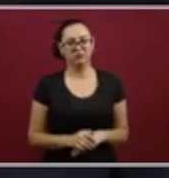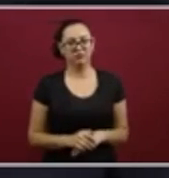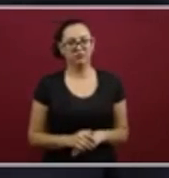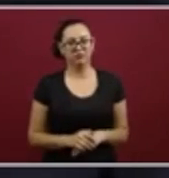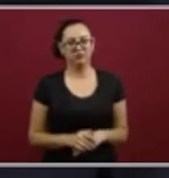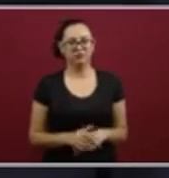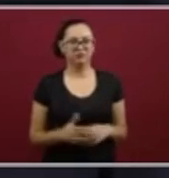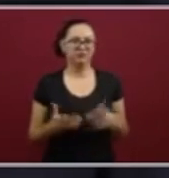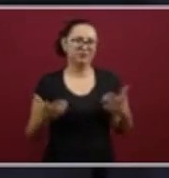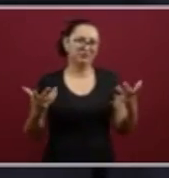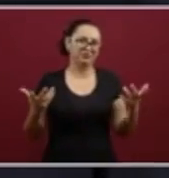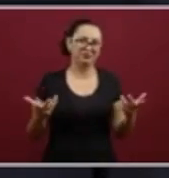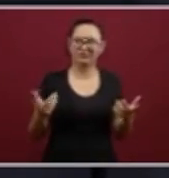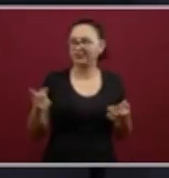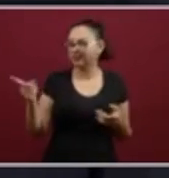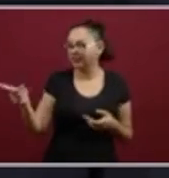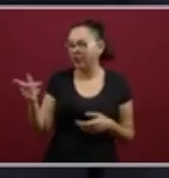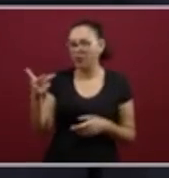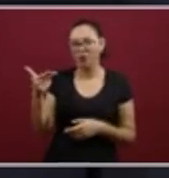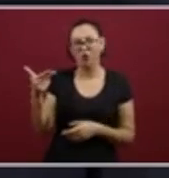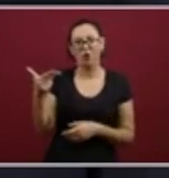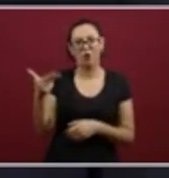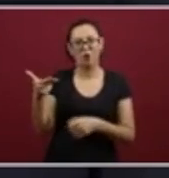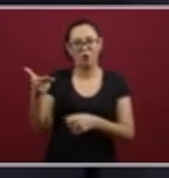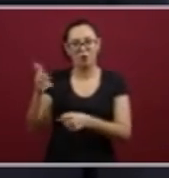teniendo el grave problema de